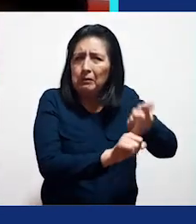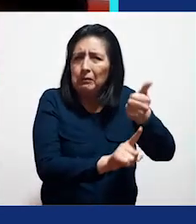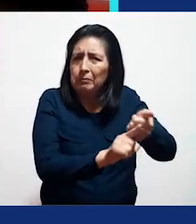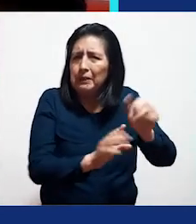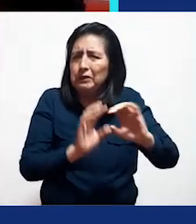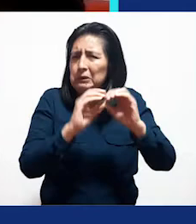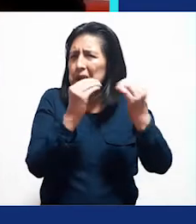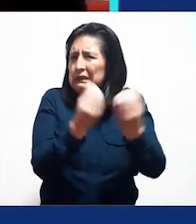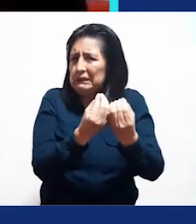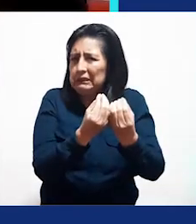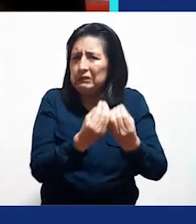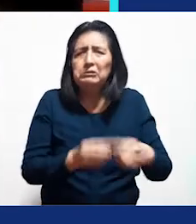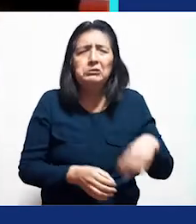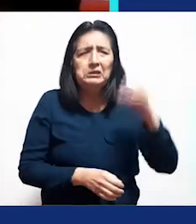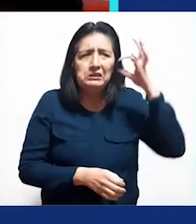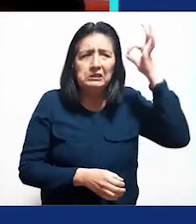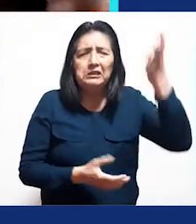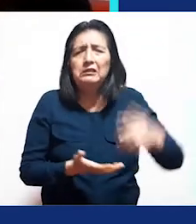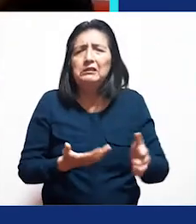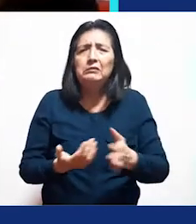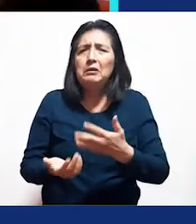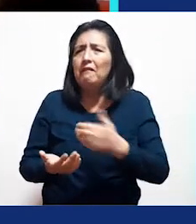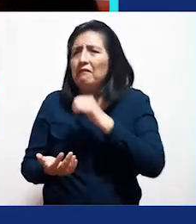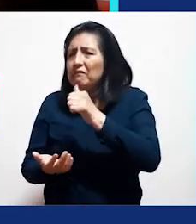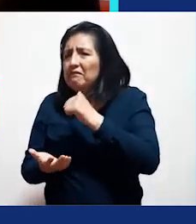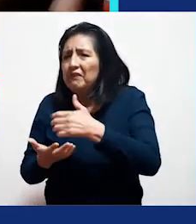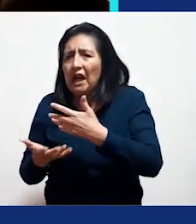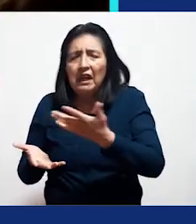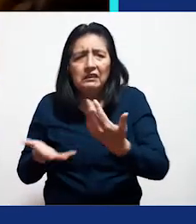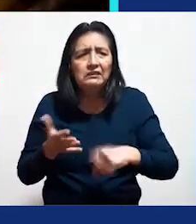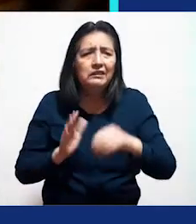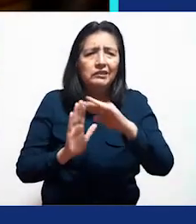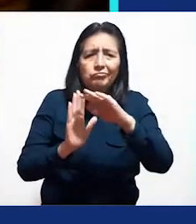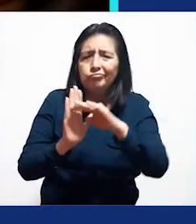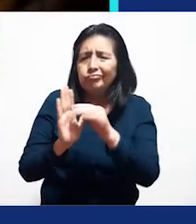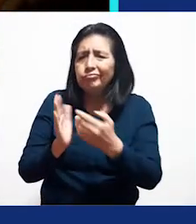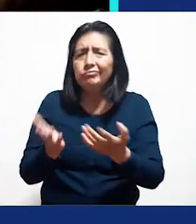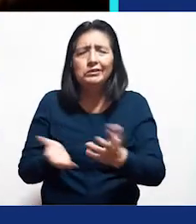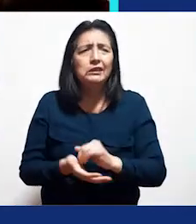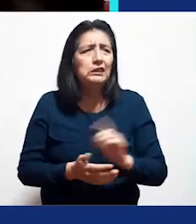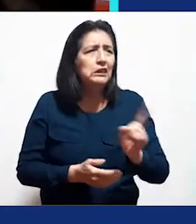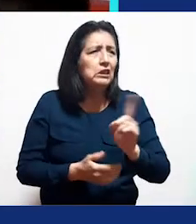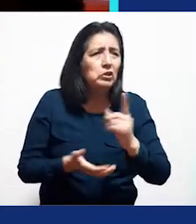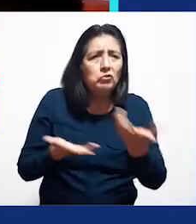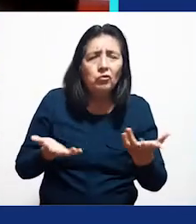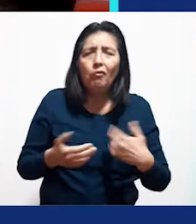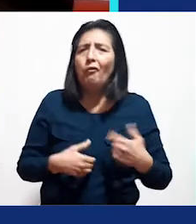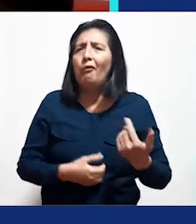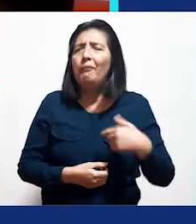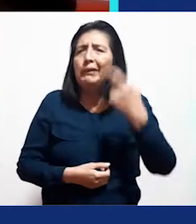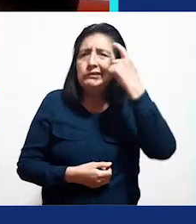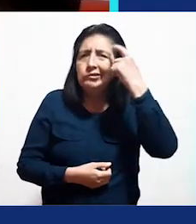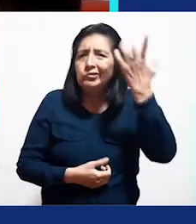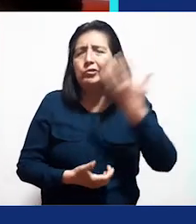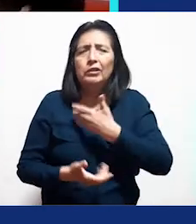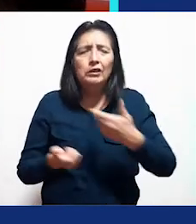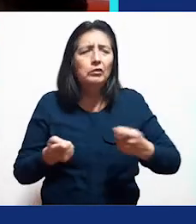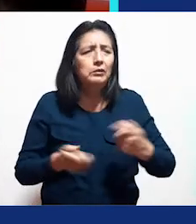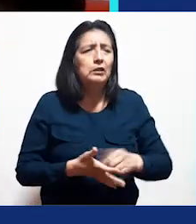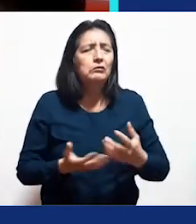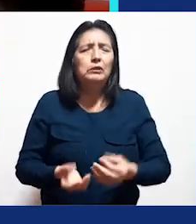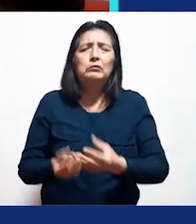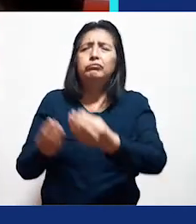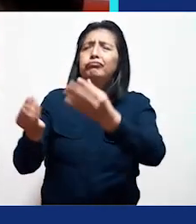propias organizaciones indígenas por falta de medidas, ¿no?, que inicialmente no previó el Estado, pese a tener